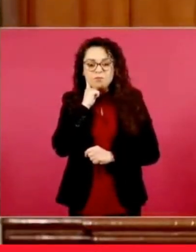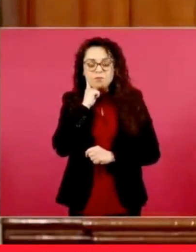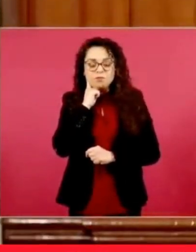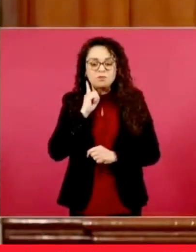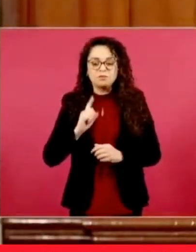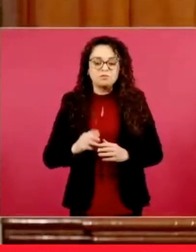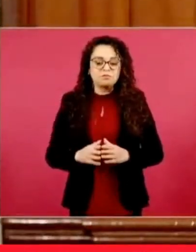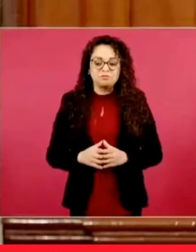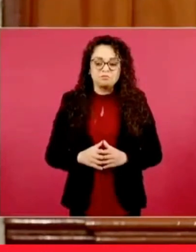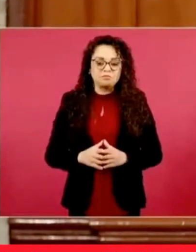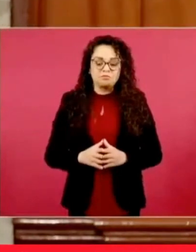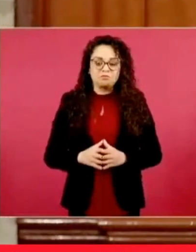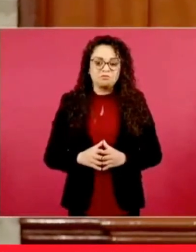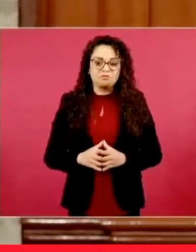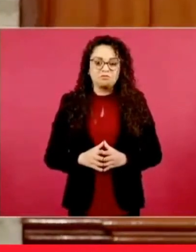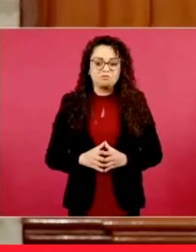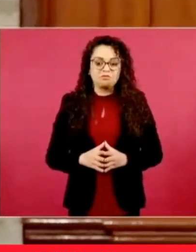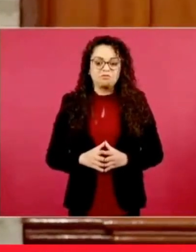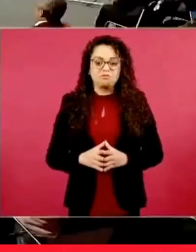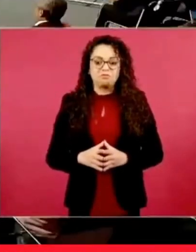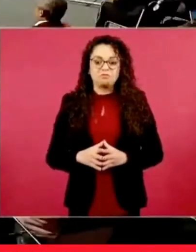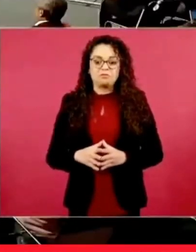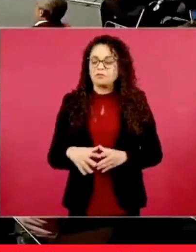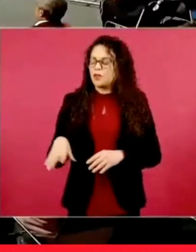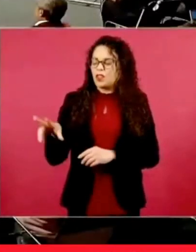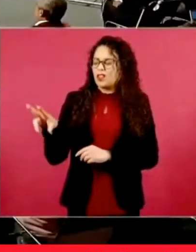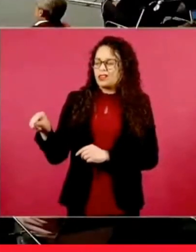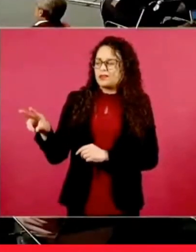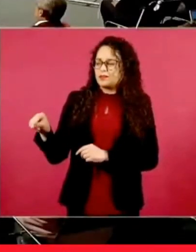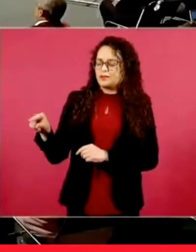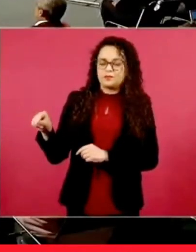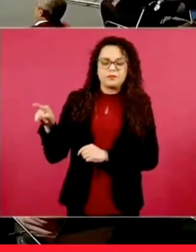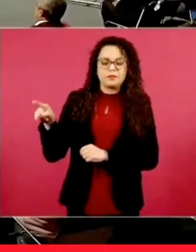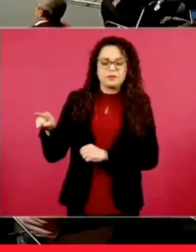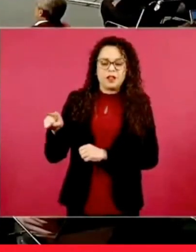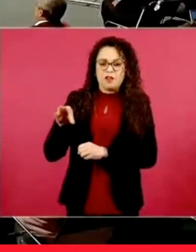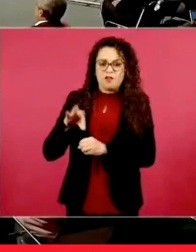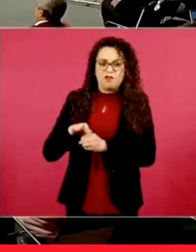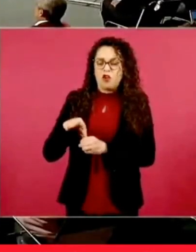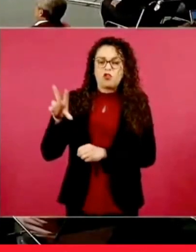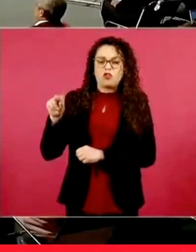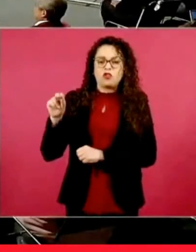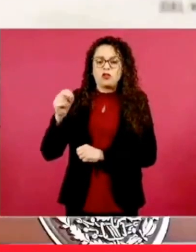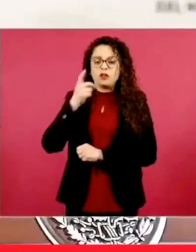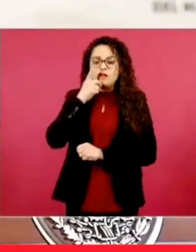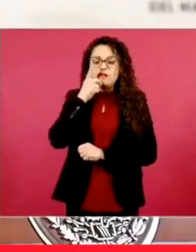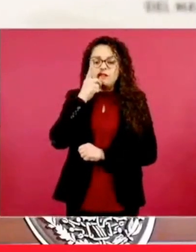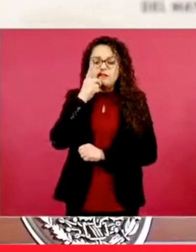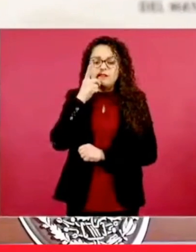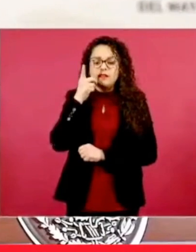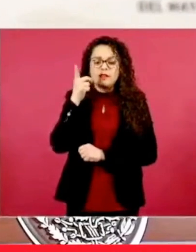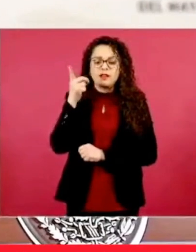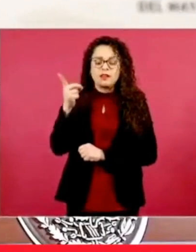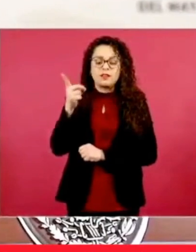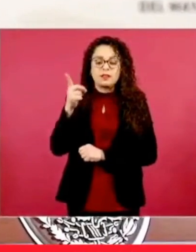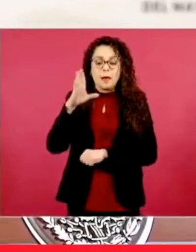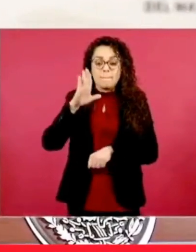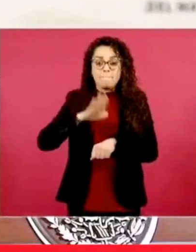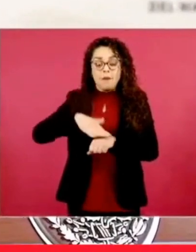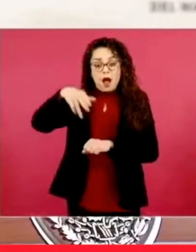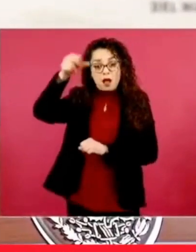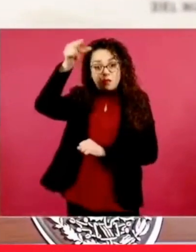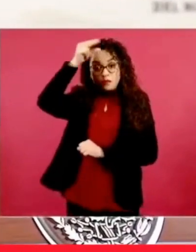debe valer igual porque hay unos que... No es el voto, sino que tienen más conocimiento porque